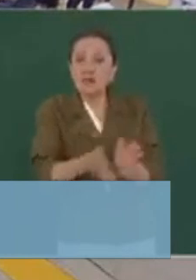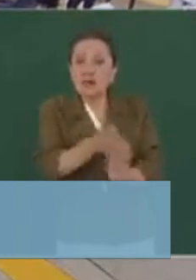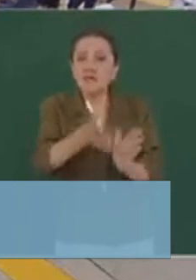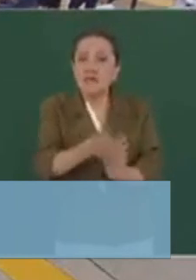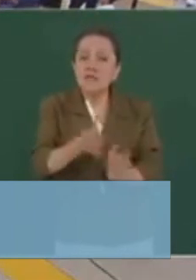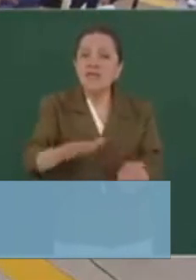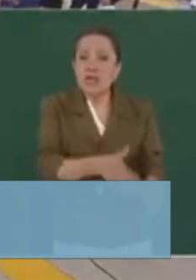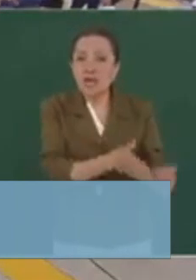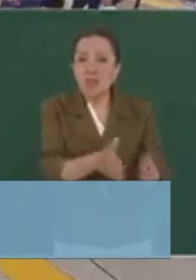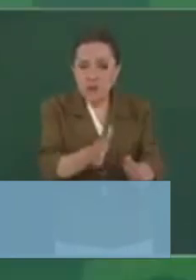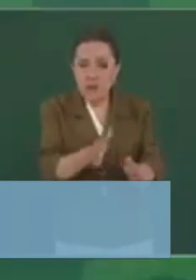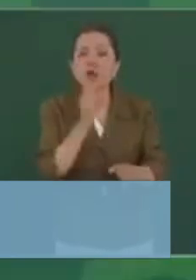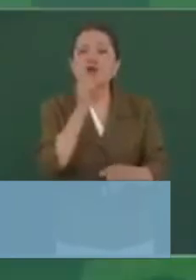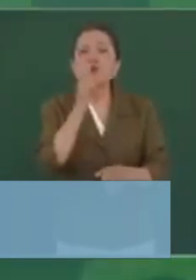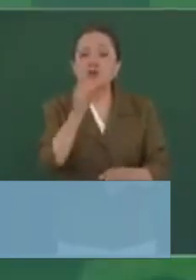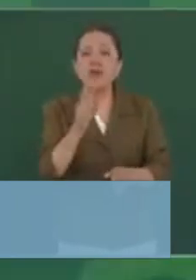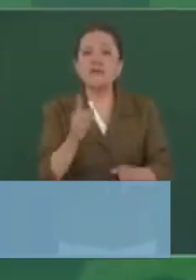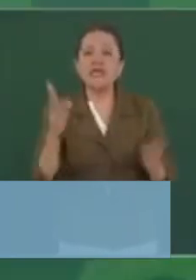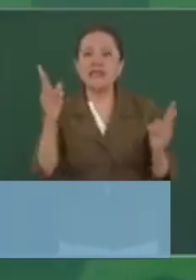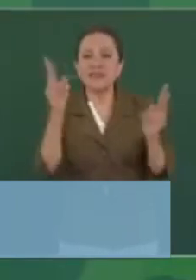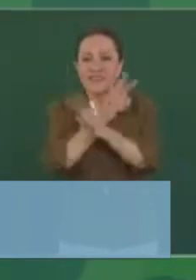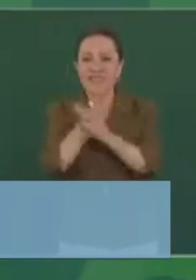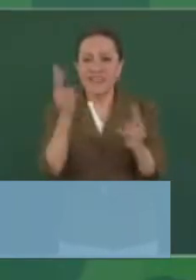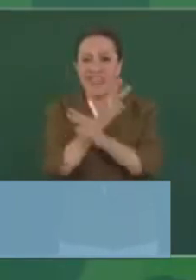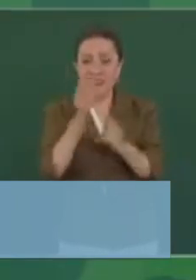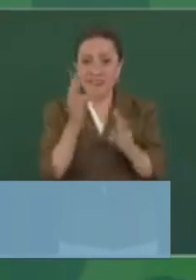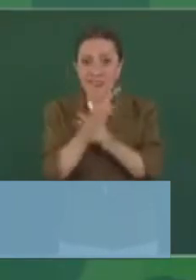ampliar la carretera, es un compromiso,